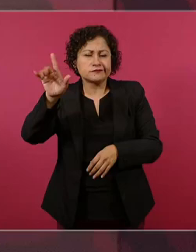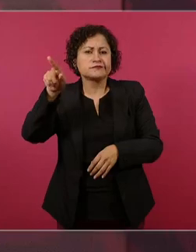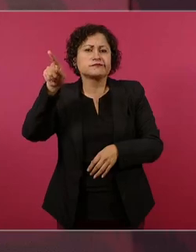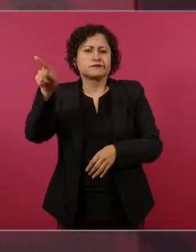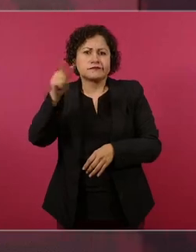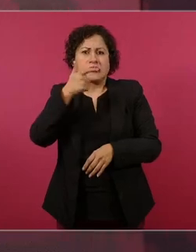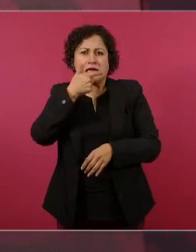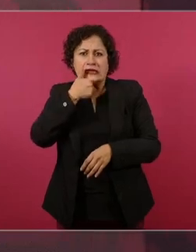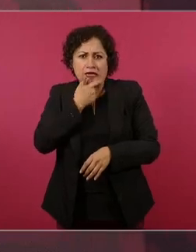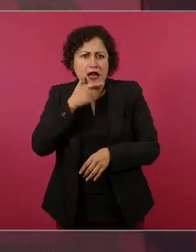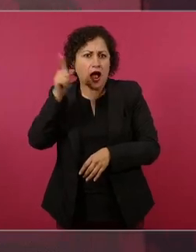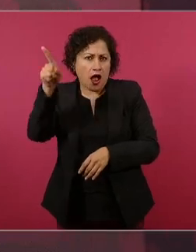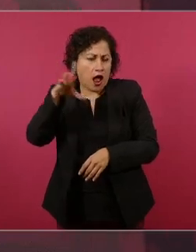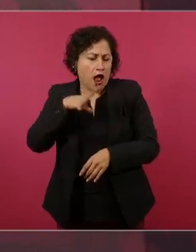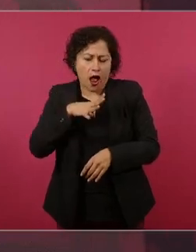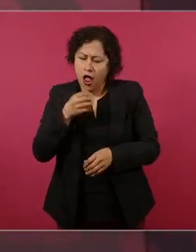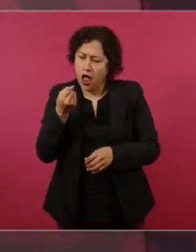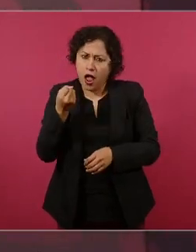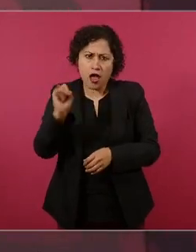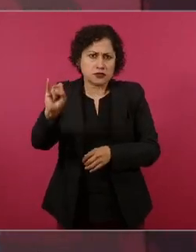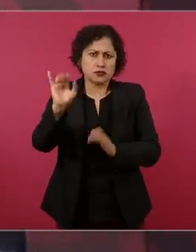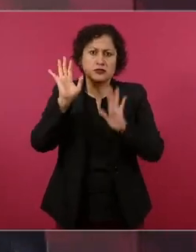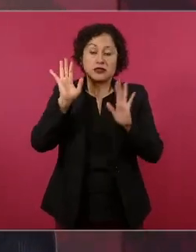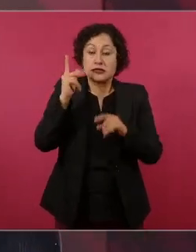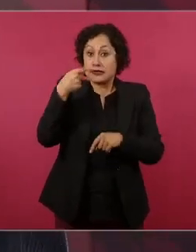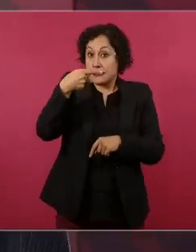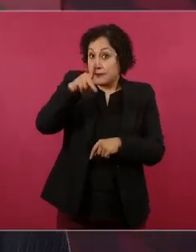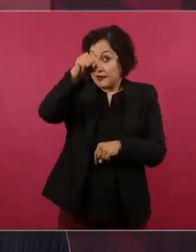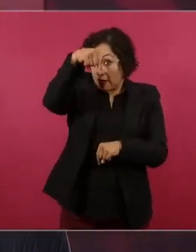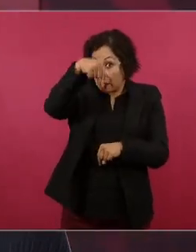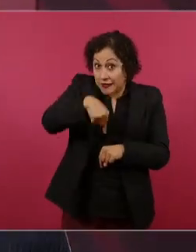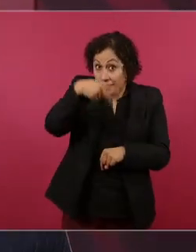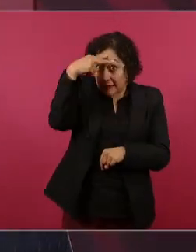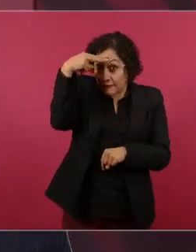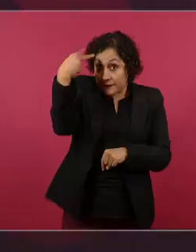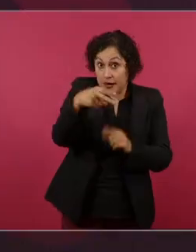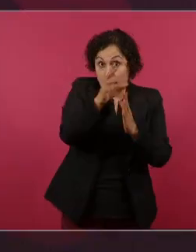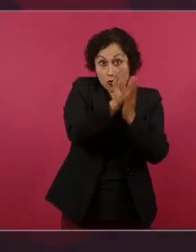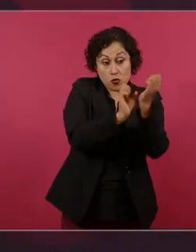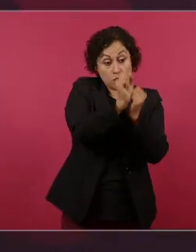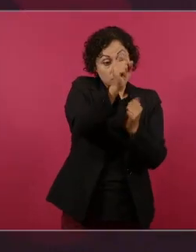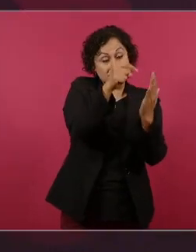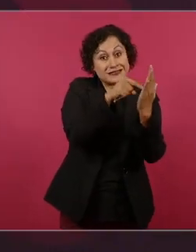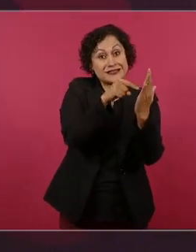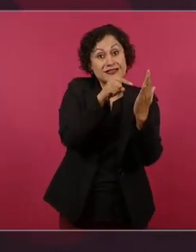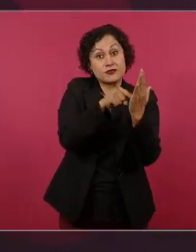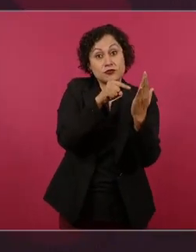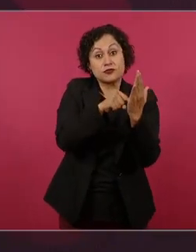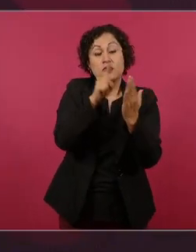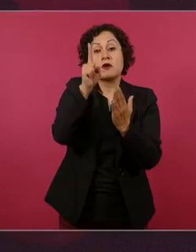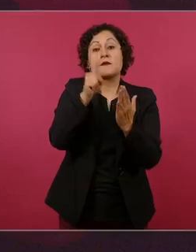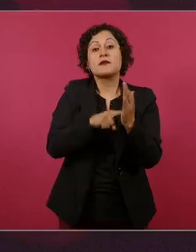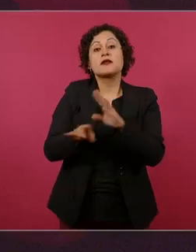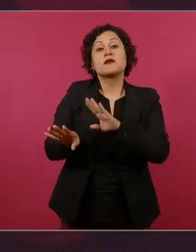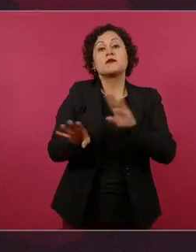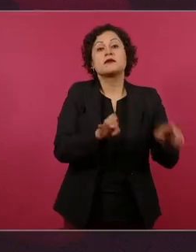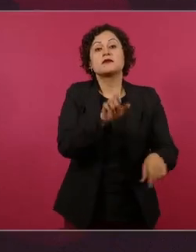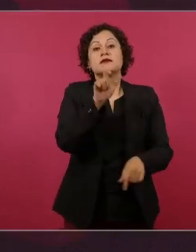en la Constitución del 17, se establece que el subsuelo es propiedad